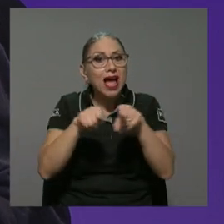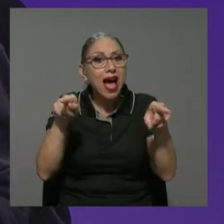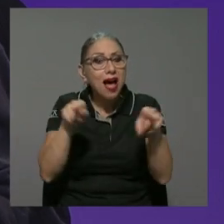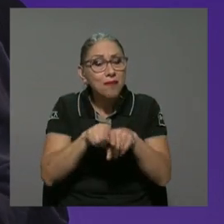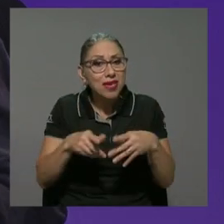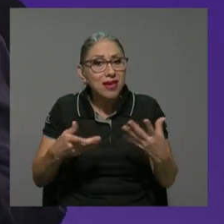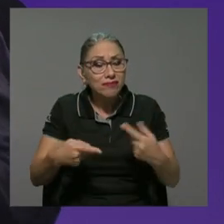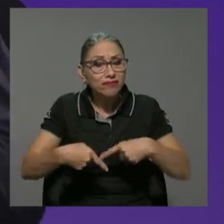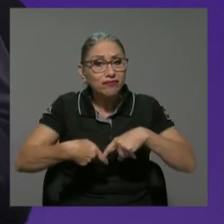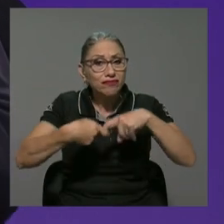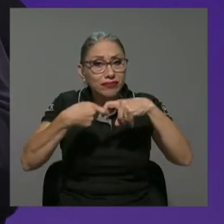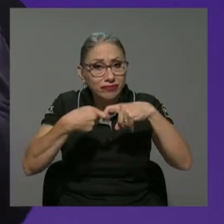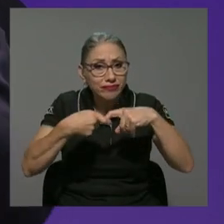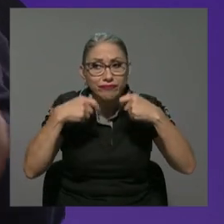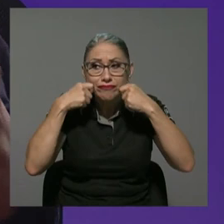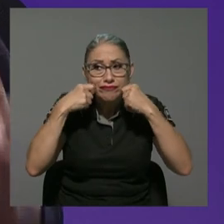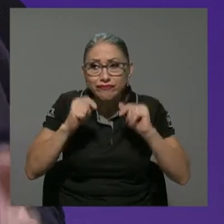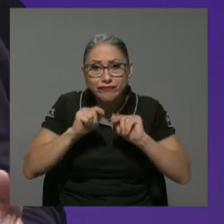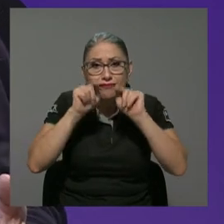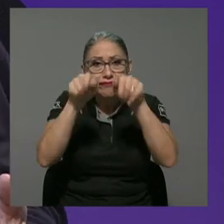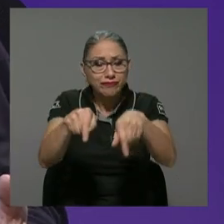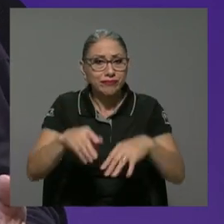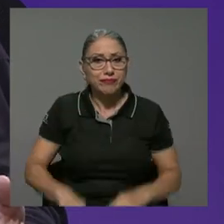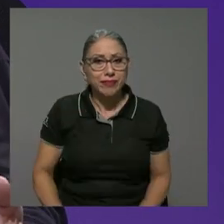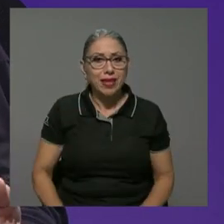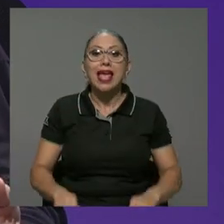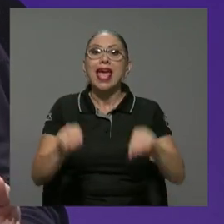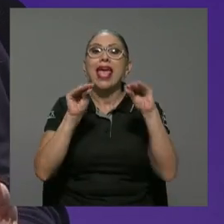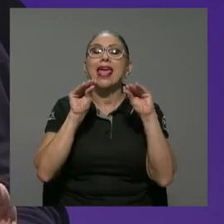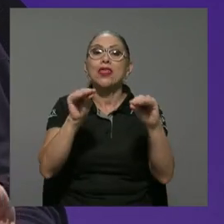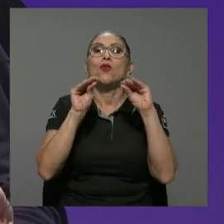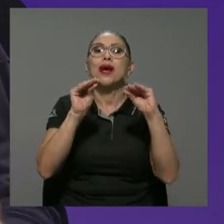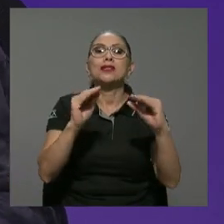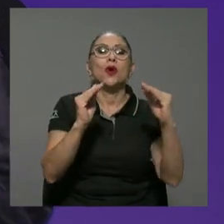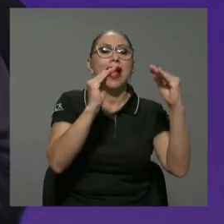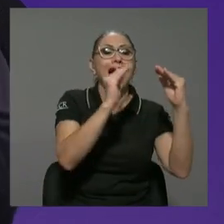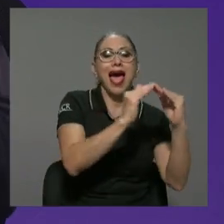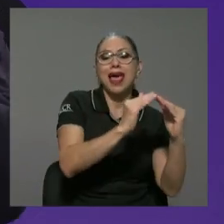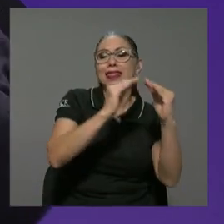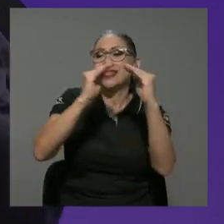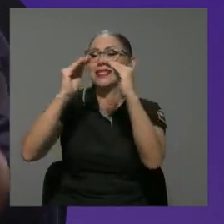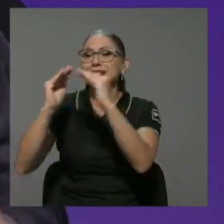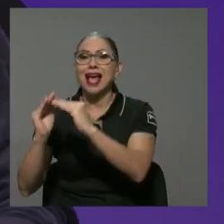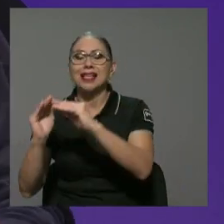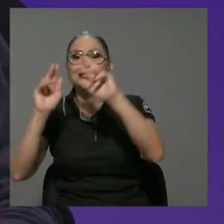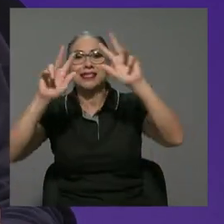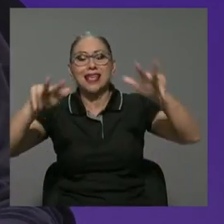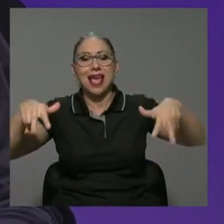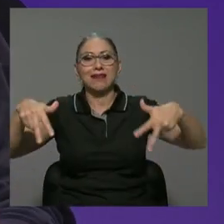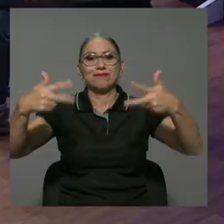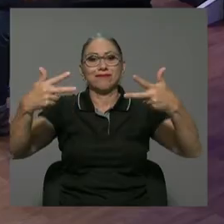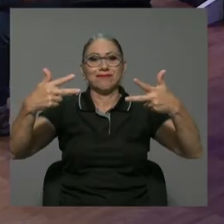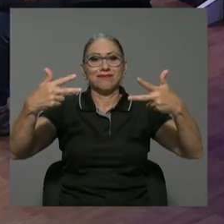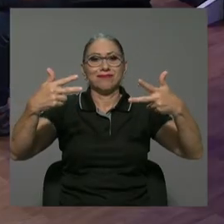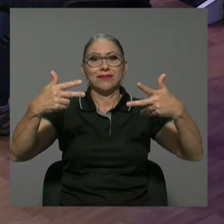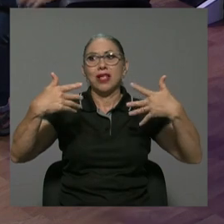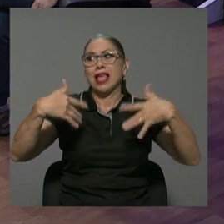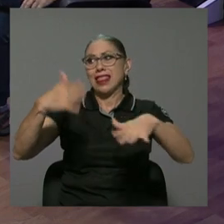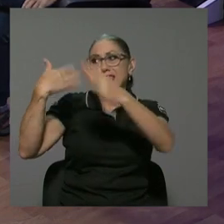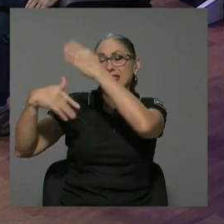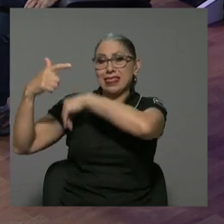a distancia de las distintas modalidades que hubo durante la pandemia fue un desastre, ¿verdad?